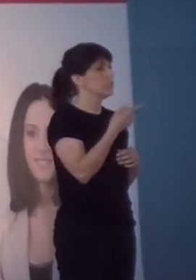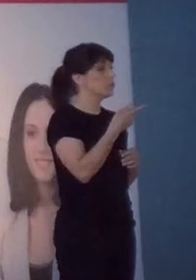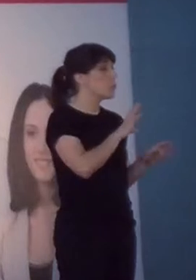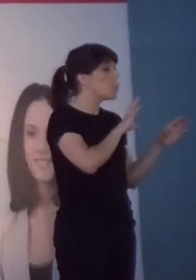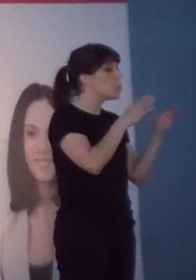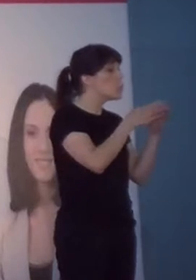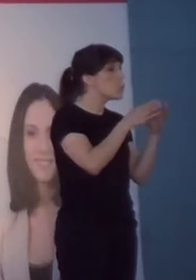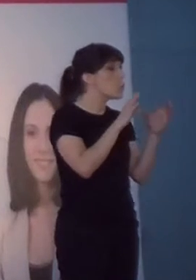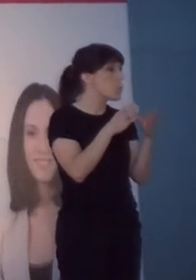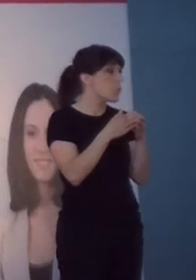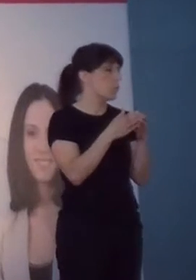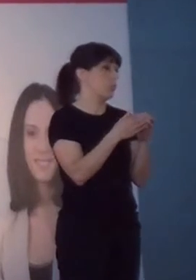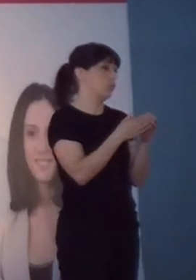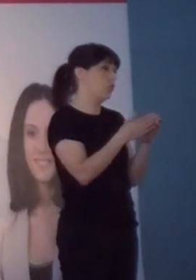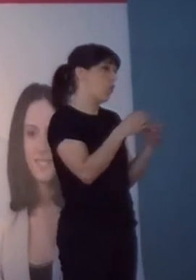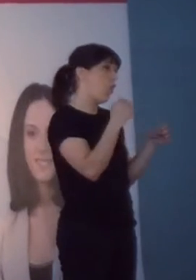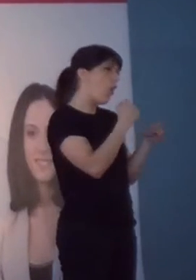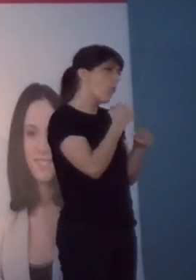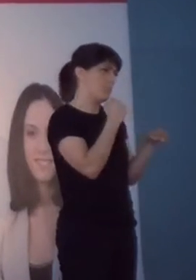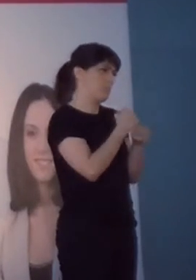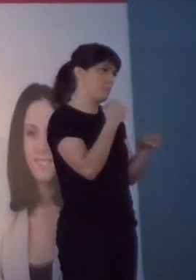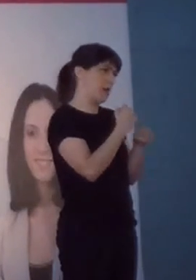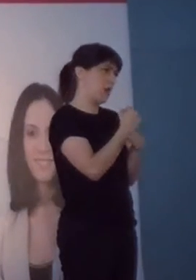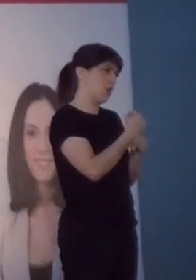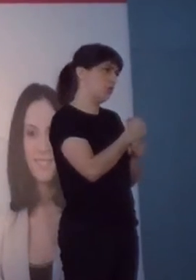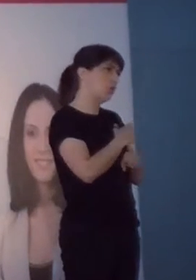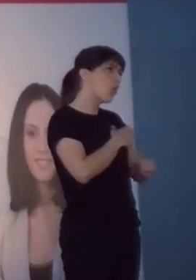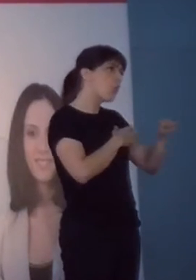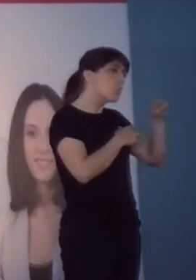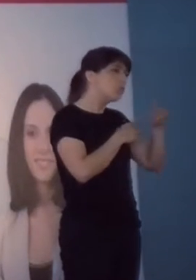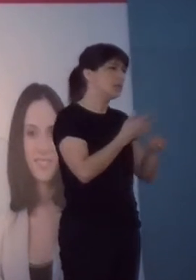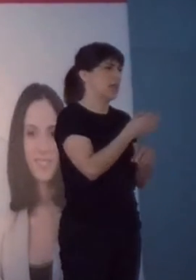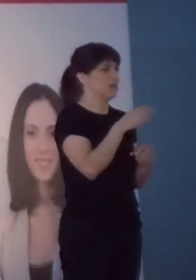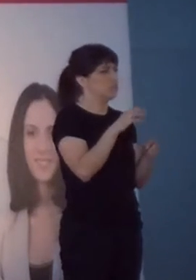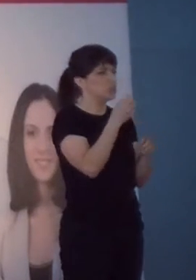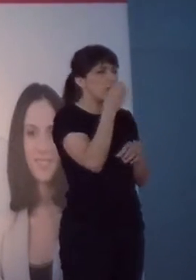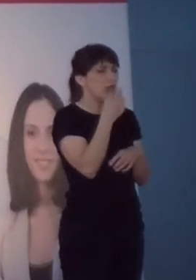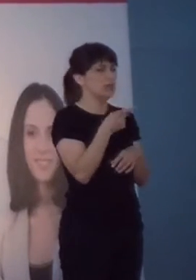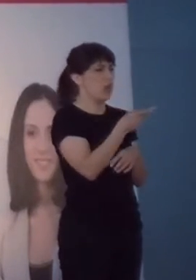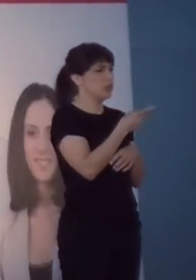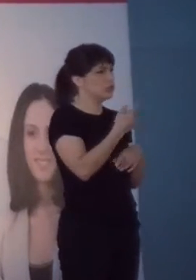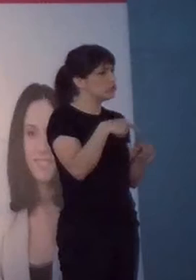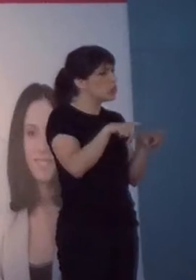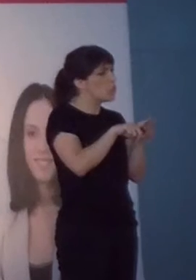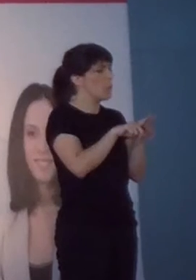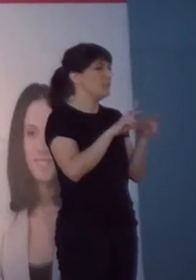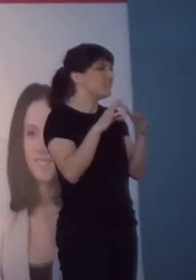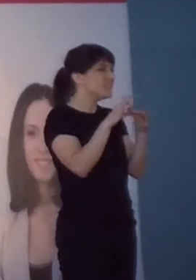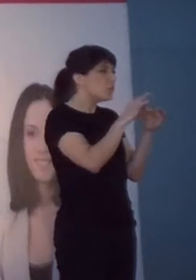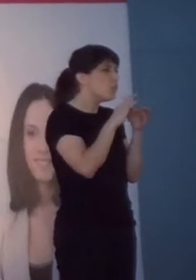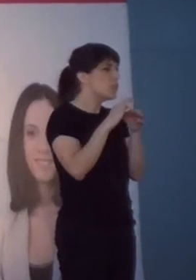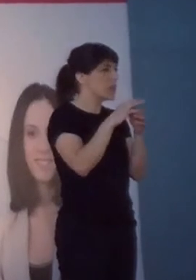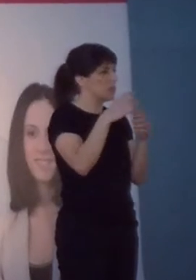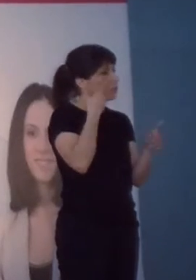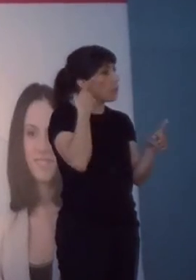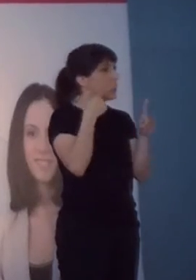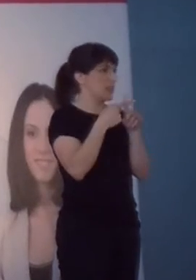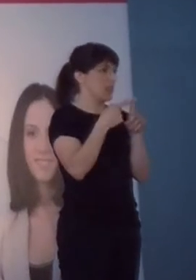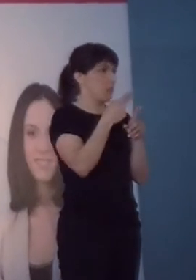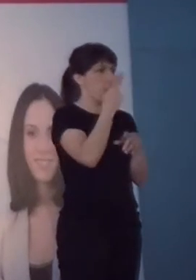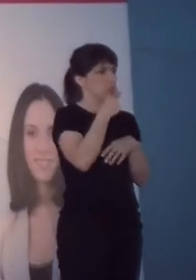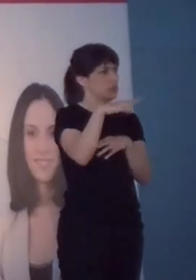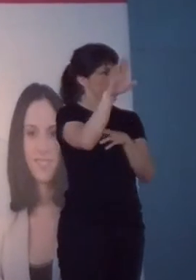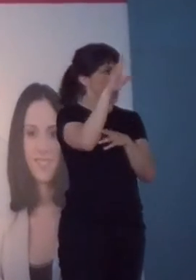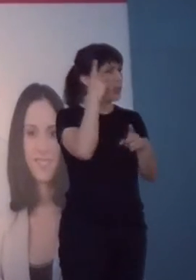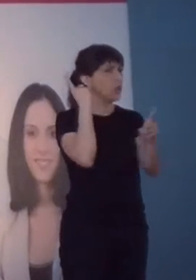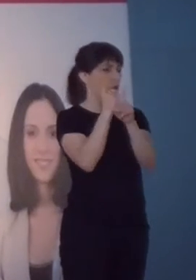o socialista e comunista para que se unieran frente á ascensión do nazismo. Non quiso o